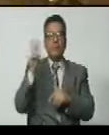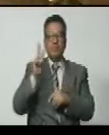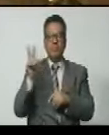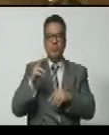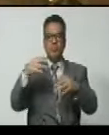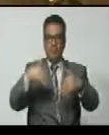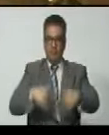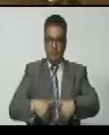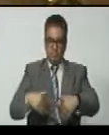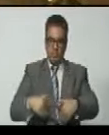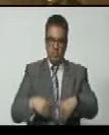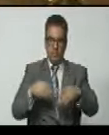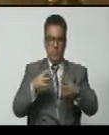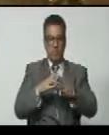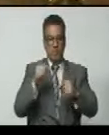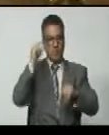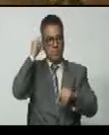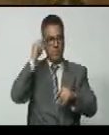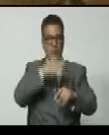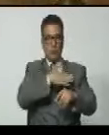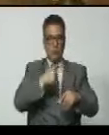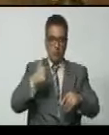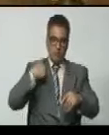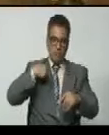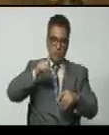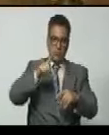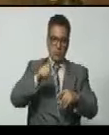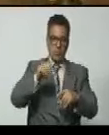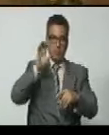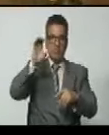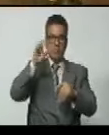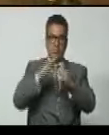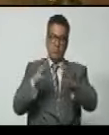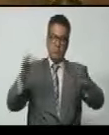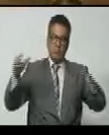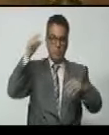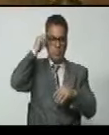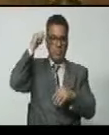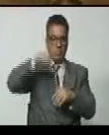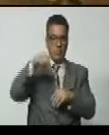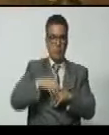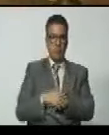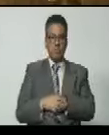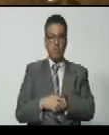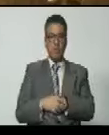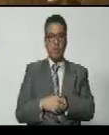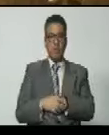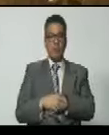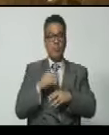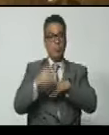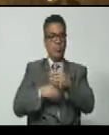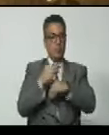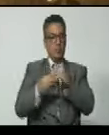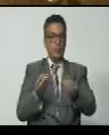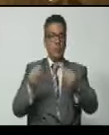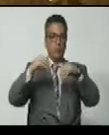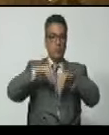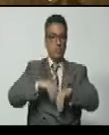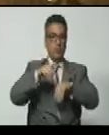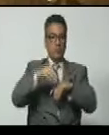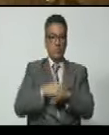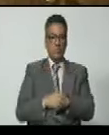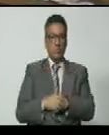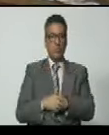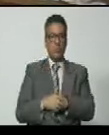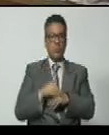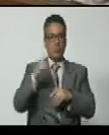Venezuela luchando cada día por tener esta patria grande. Hoy vamos a hacer un acuerdo